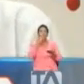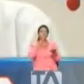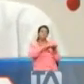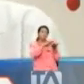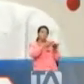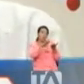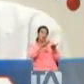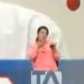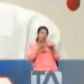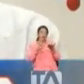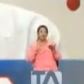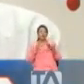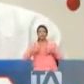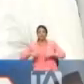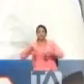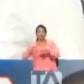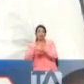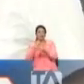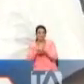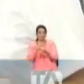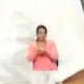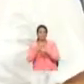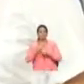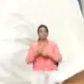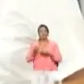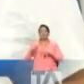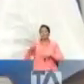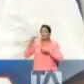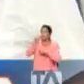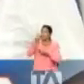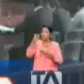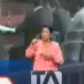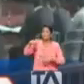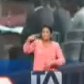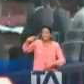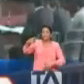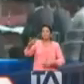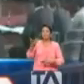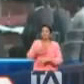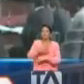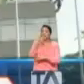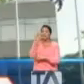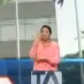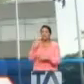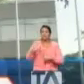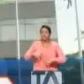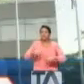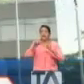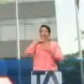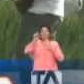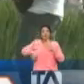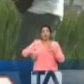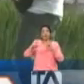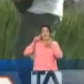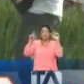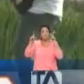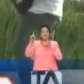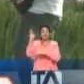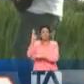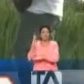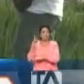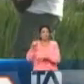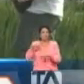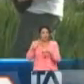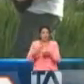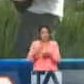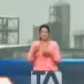y, bueno, seguir con nuestro trabajo. Aseguró además que en los próximos días se contrastará la declaración del ex abogado de Odebrecht con la información proveniente